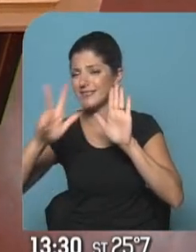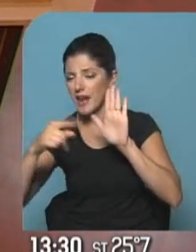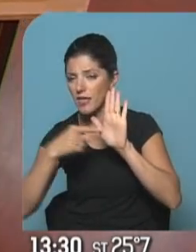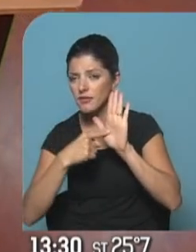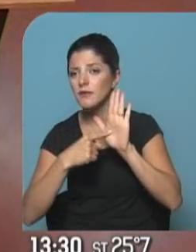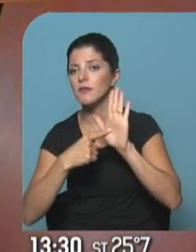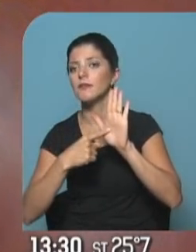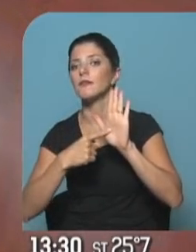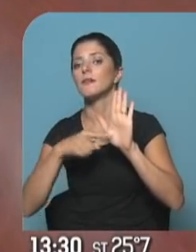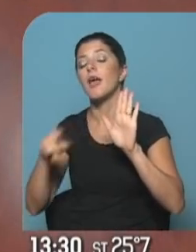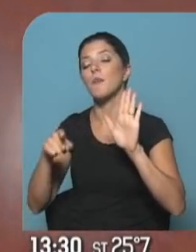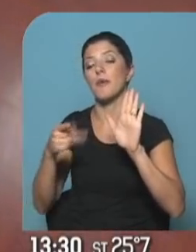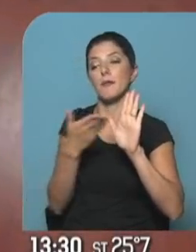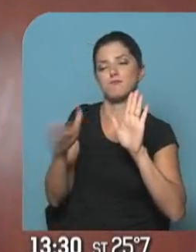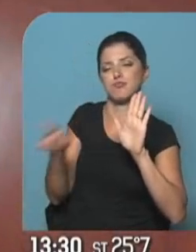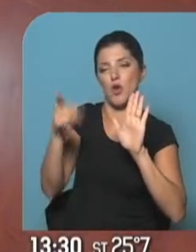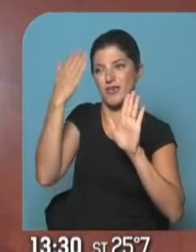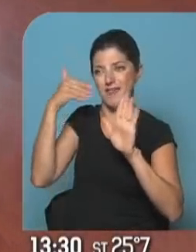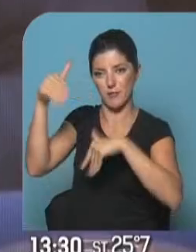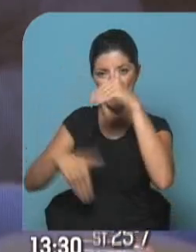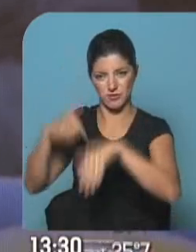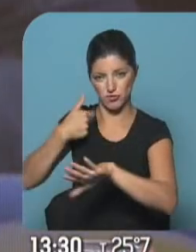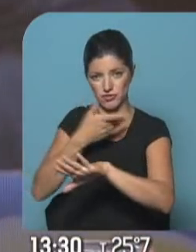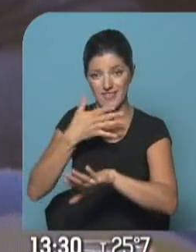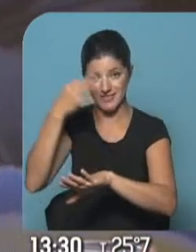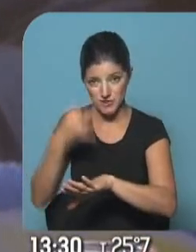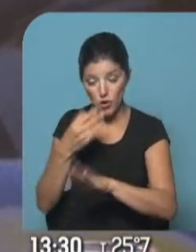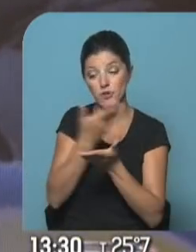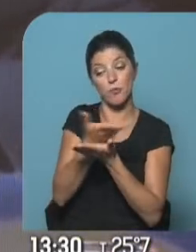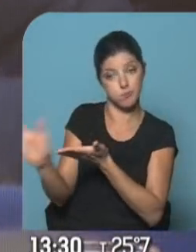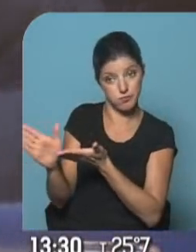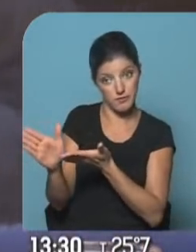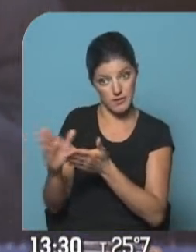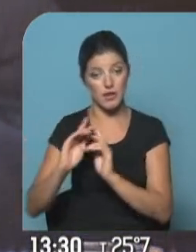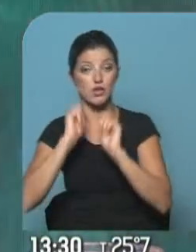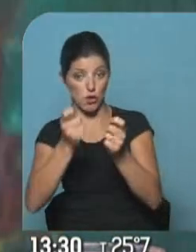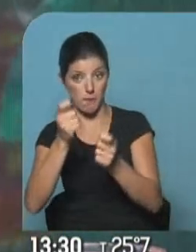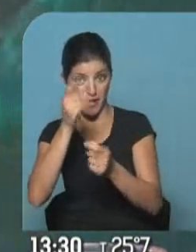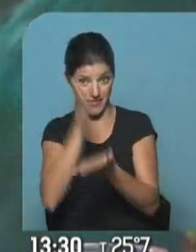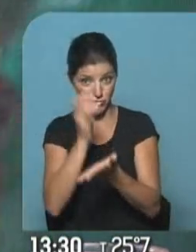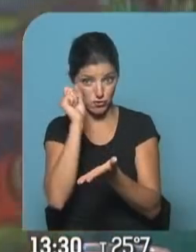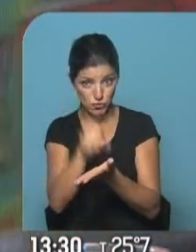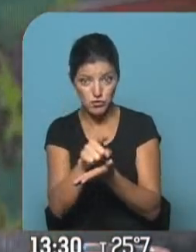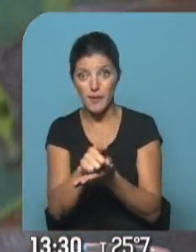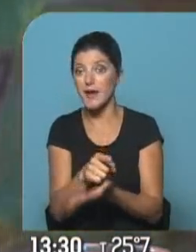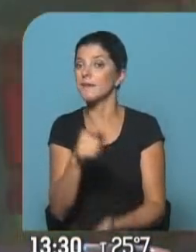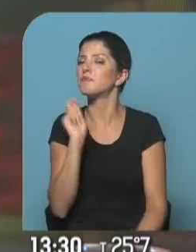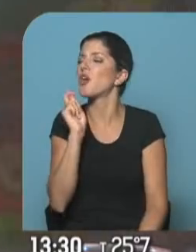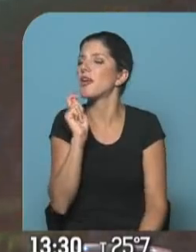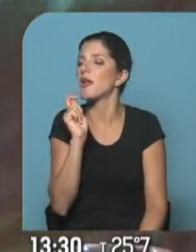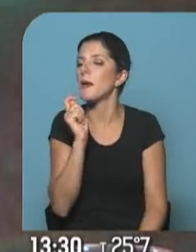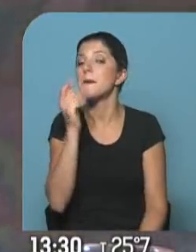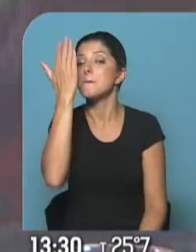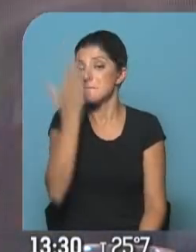y eludir lo que ya se había votado en un referéndum y le da un derecho individual a él, en realidad son mandatarios que estaban